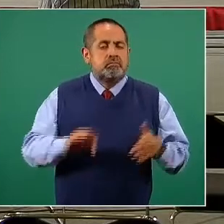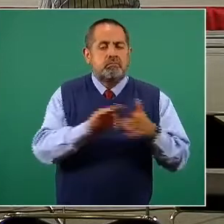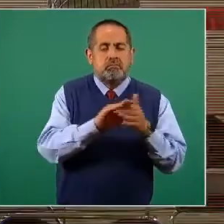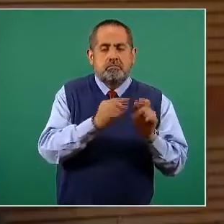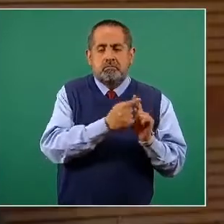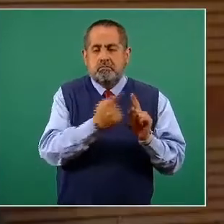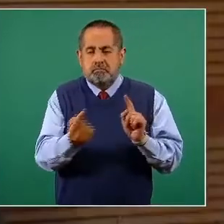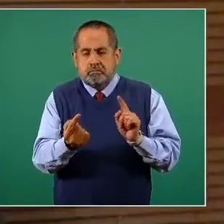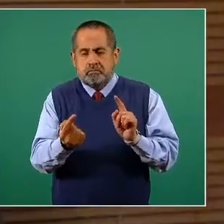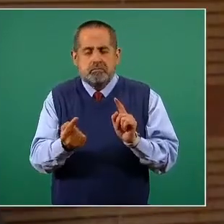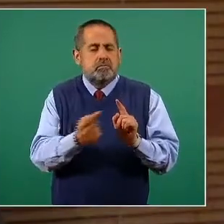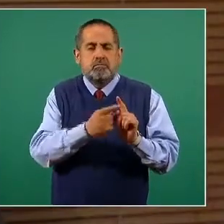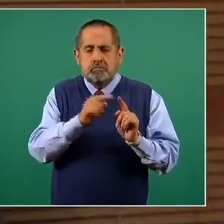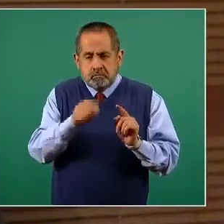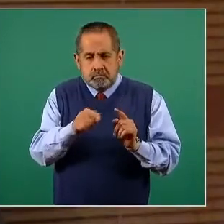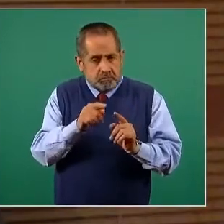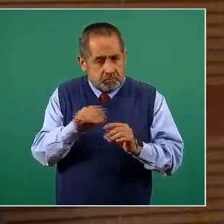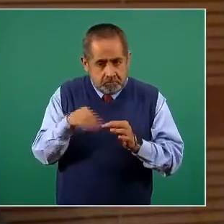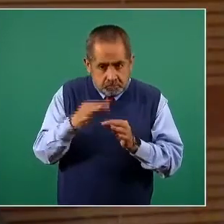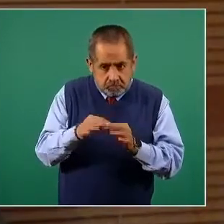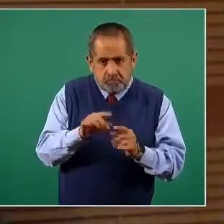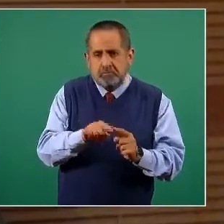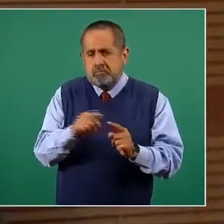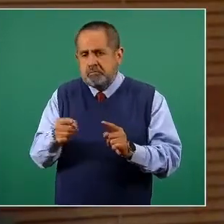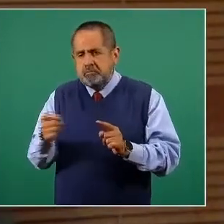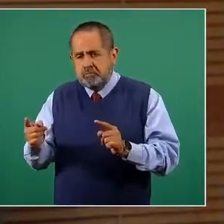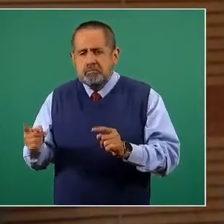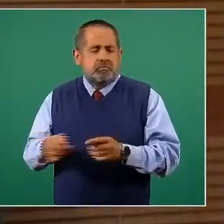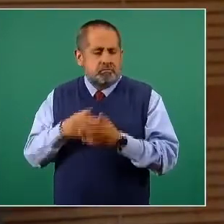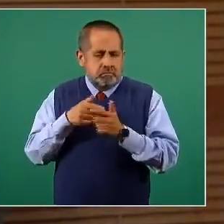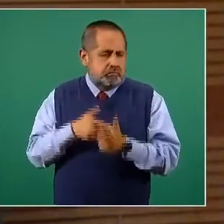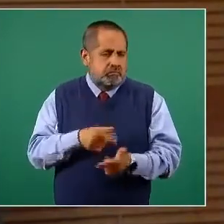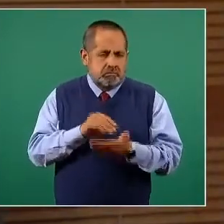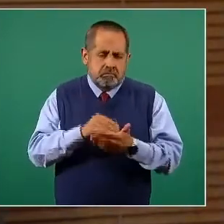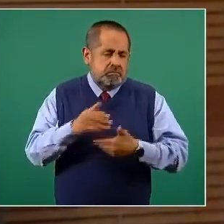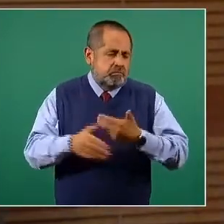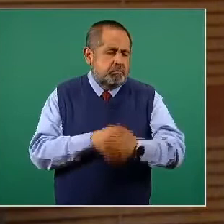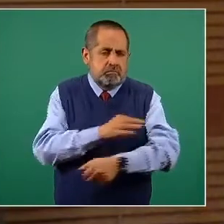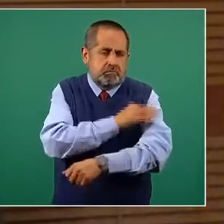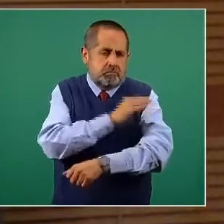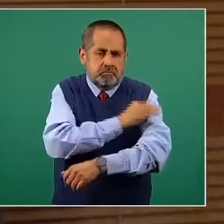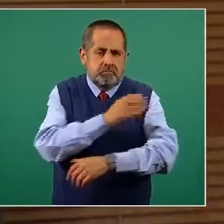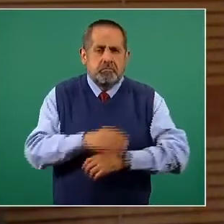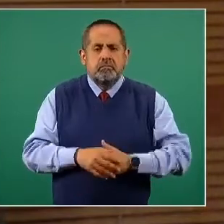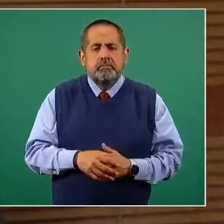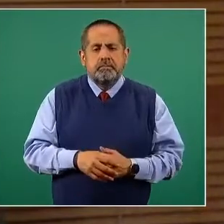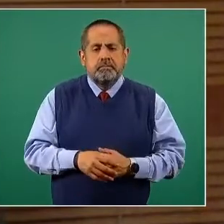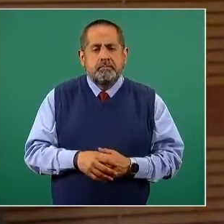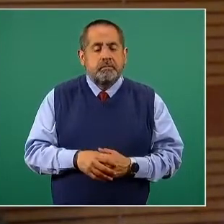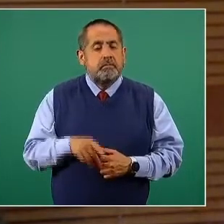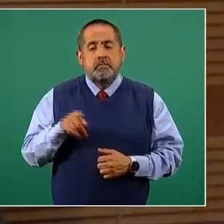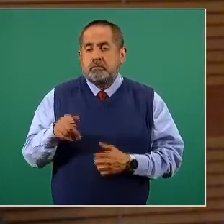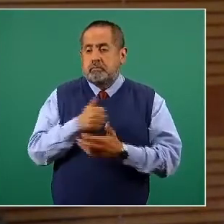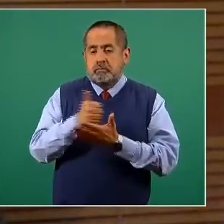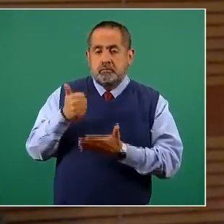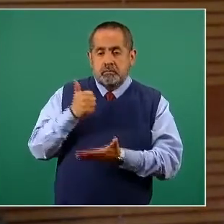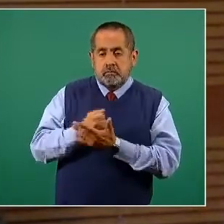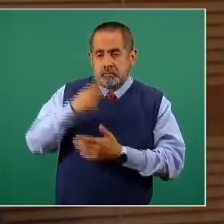municipios vecinos y que puedan reactivar la vacunación. En la Ciudad de